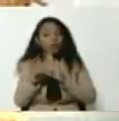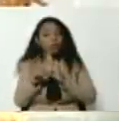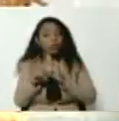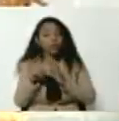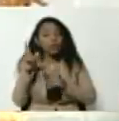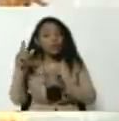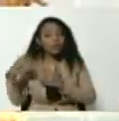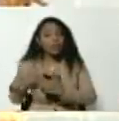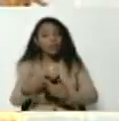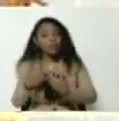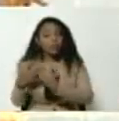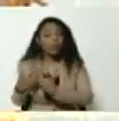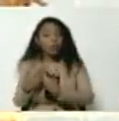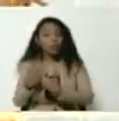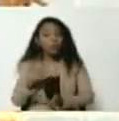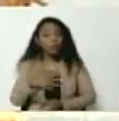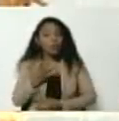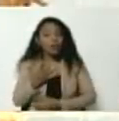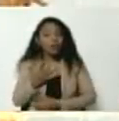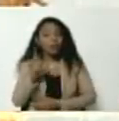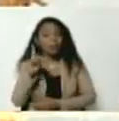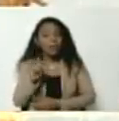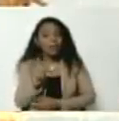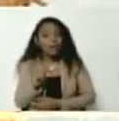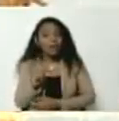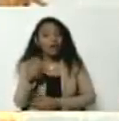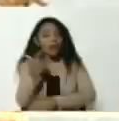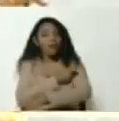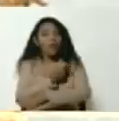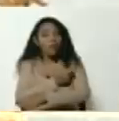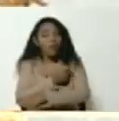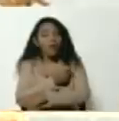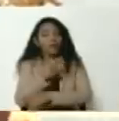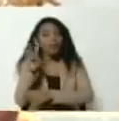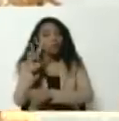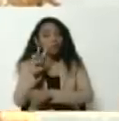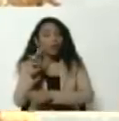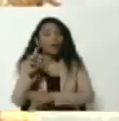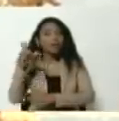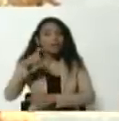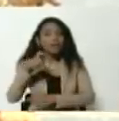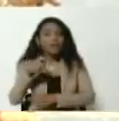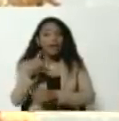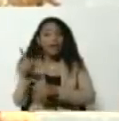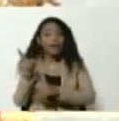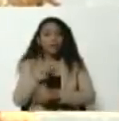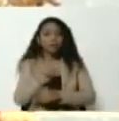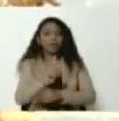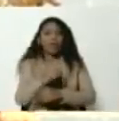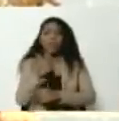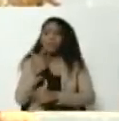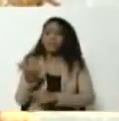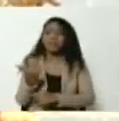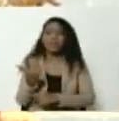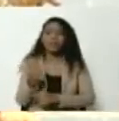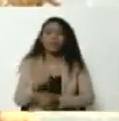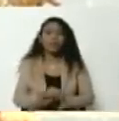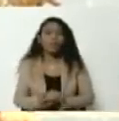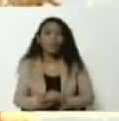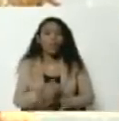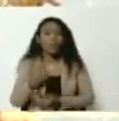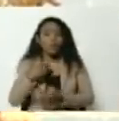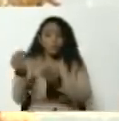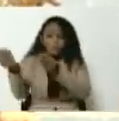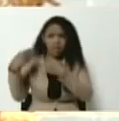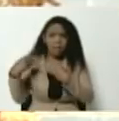Federal de Estados Unidos se podrían comprar también las vacunas que Venezuela necesita. Y que ni siquiera estamos diciendo que nos manden